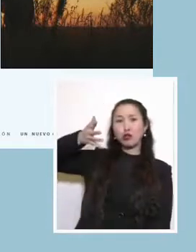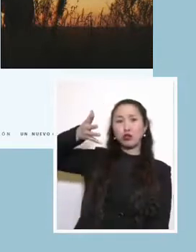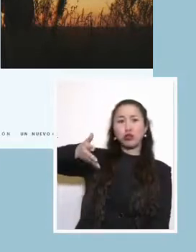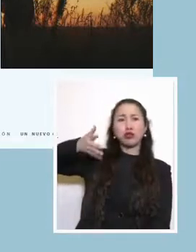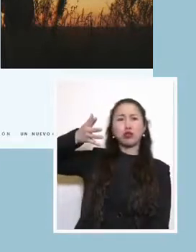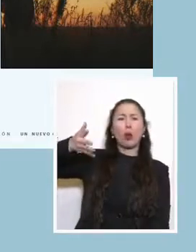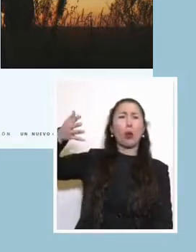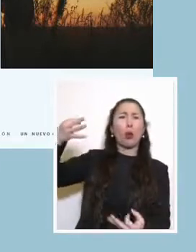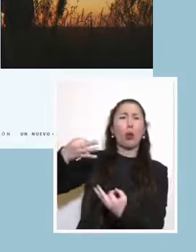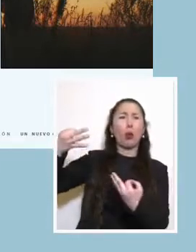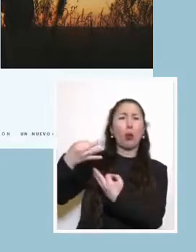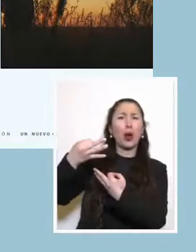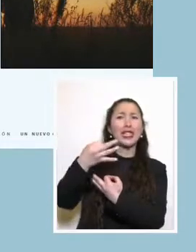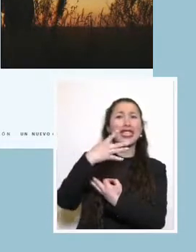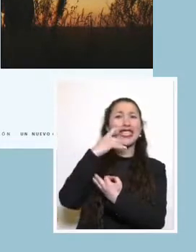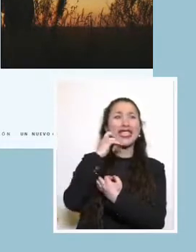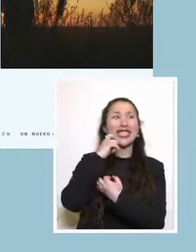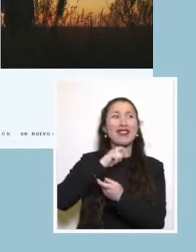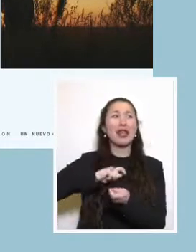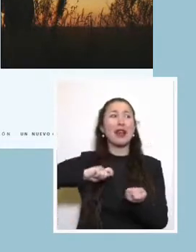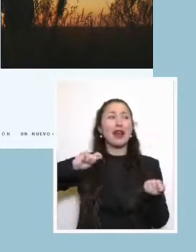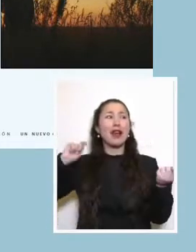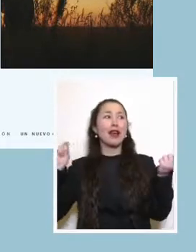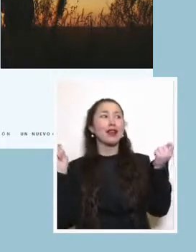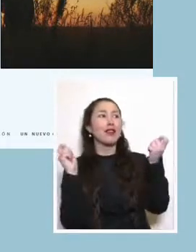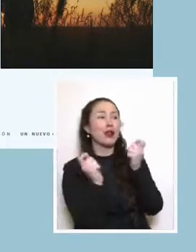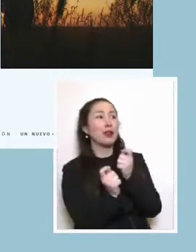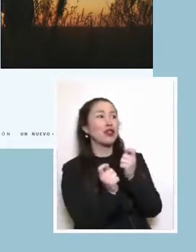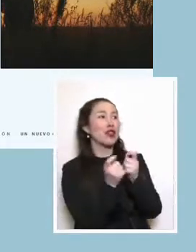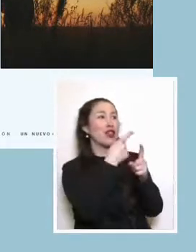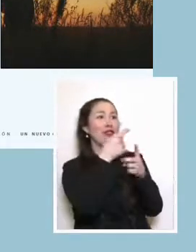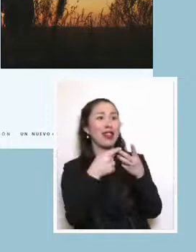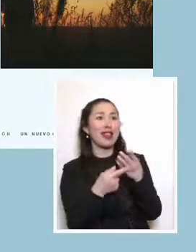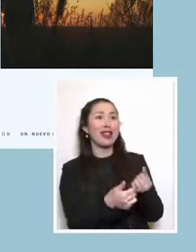que significa la transformación y todos los desafíos